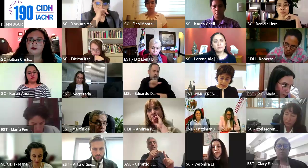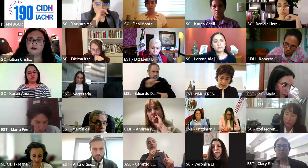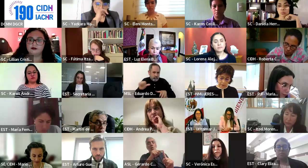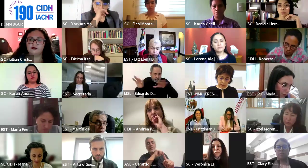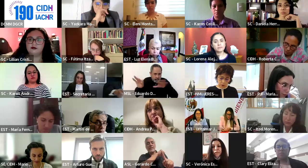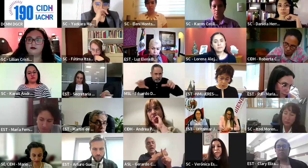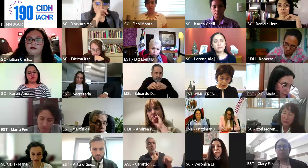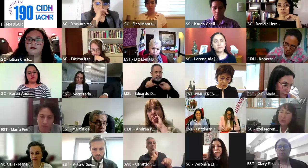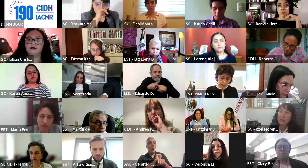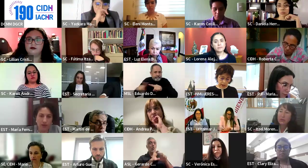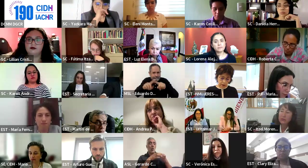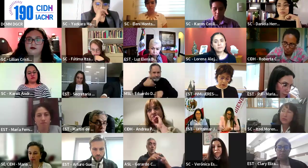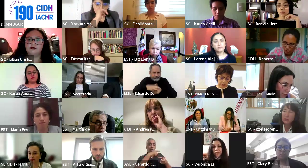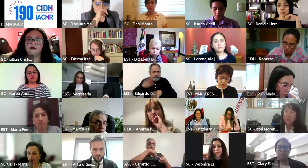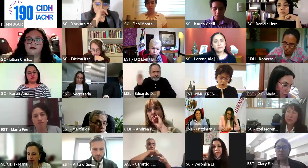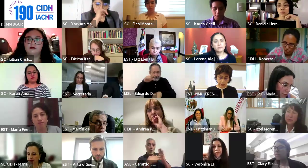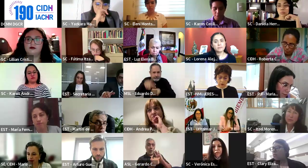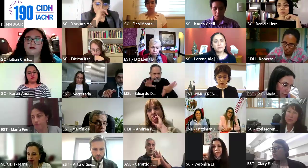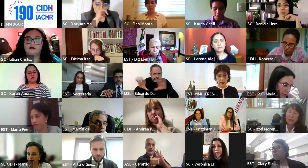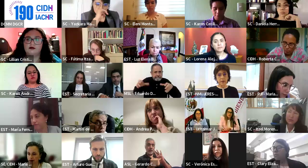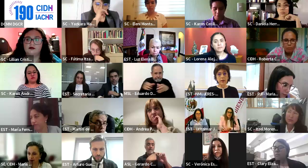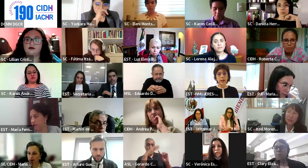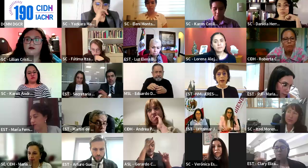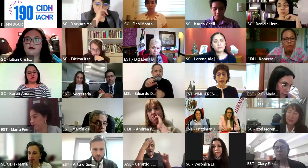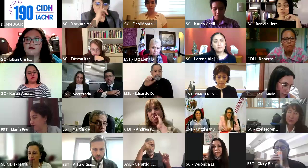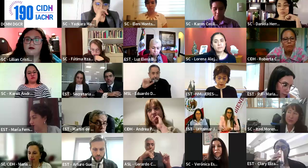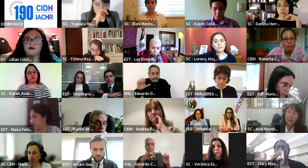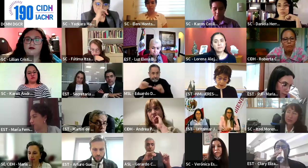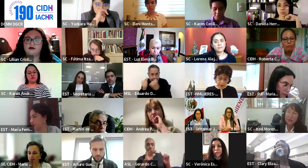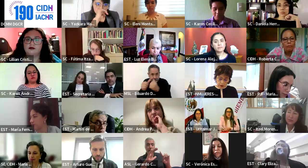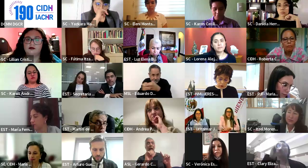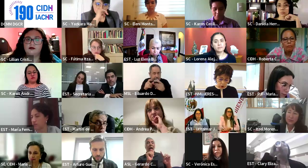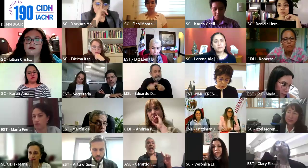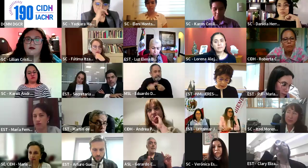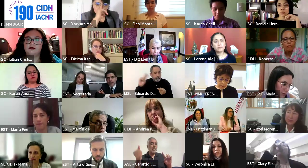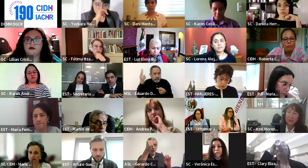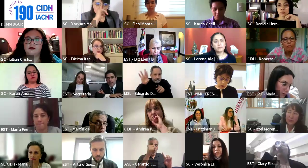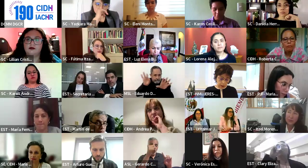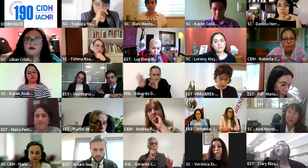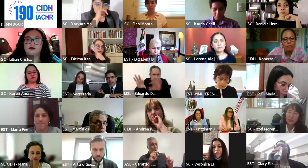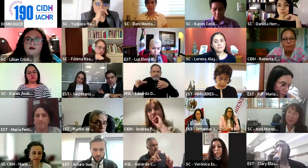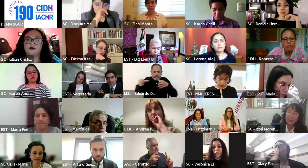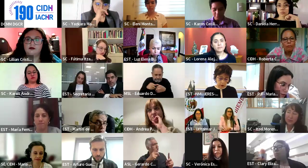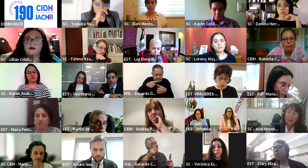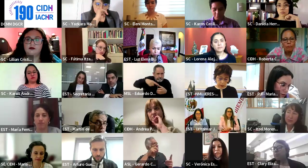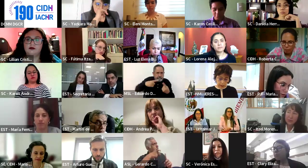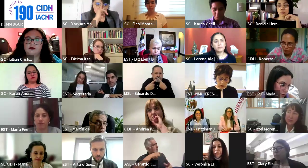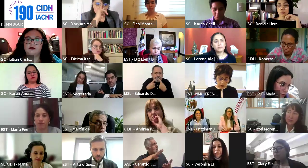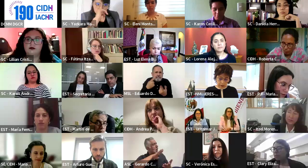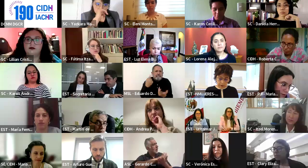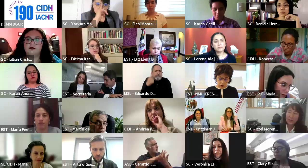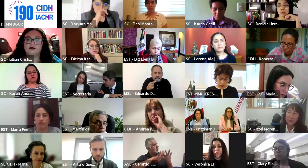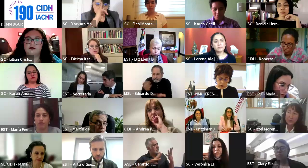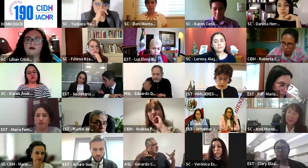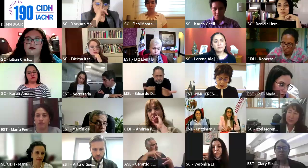representantes de la Administración Pública Federal, organizaciones de la sociedad civil y la academia, con el objetivo de recopilar los